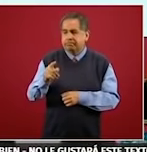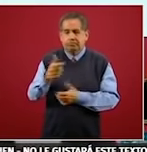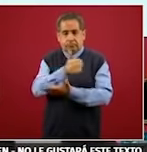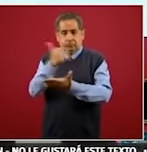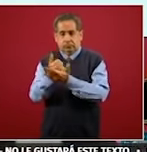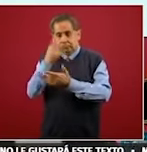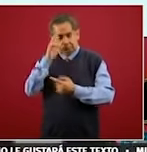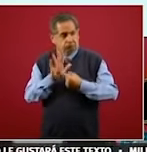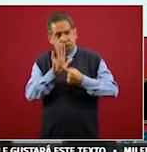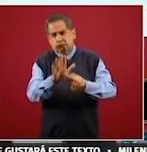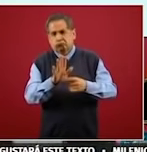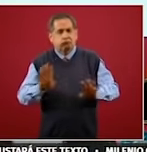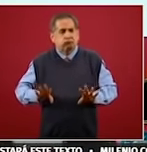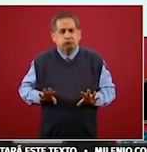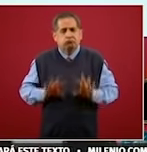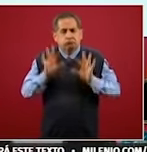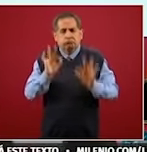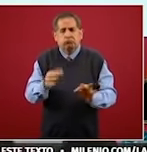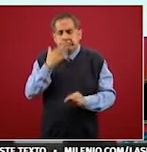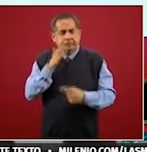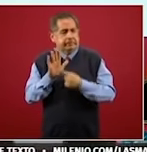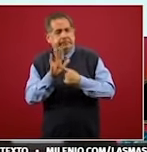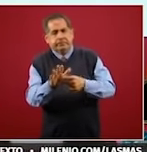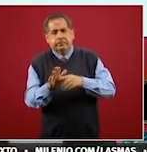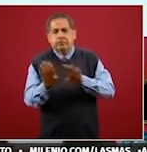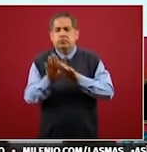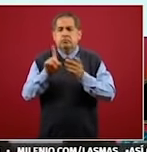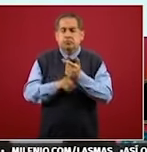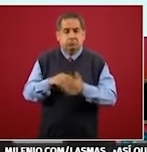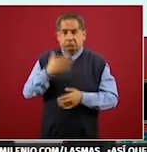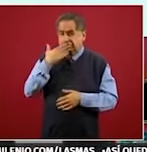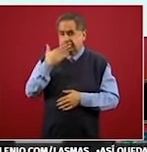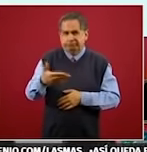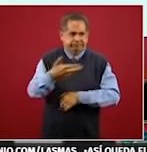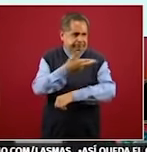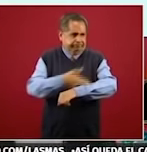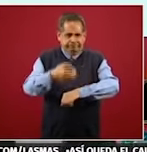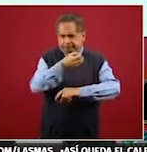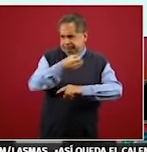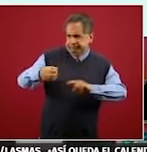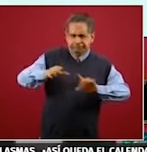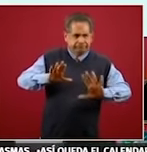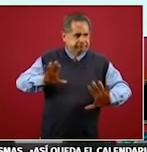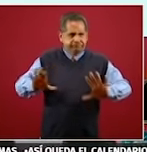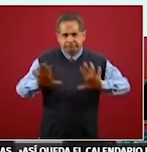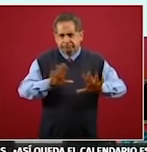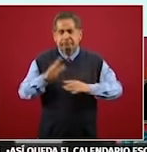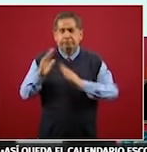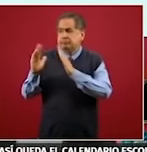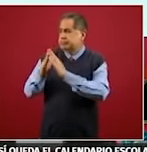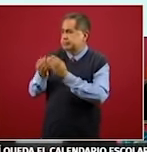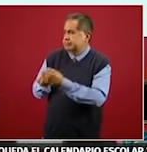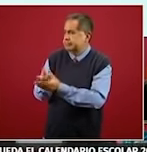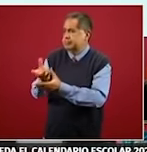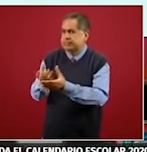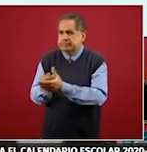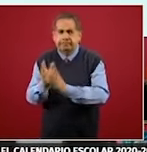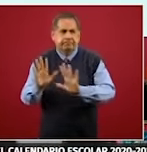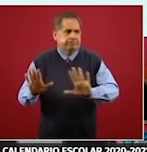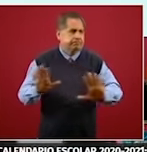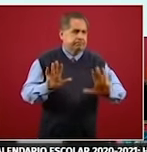un modelo muy conveniente en el que de una manera muy bien regulada se empieza a hacer el desconfinamiento y cuando